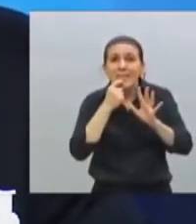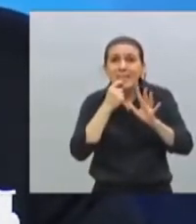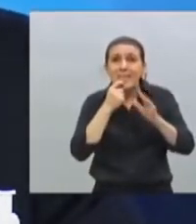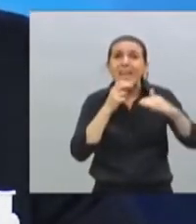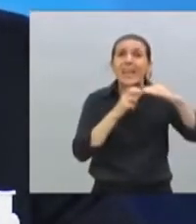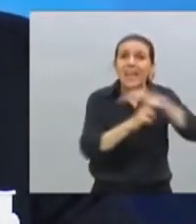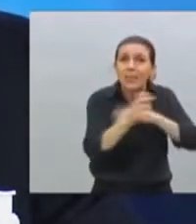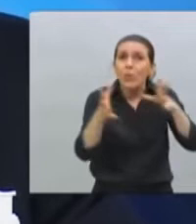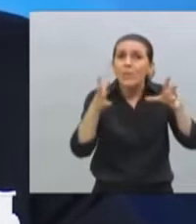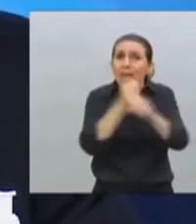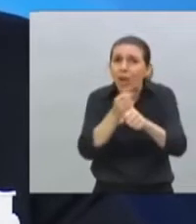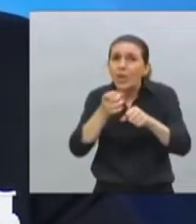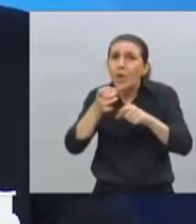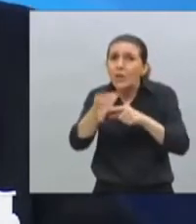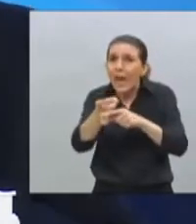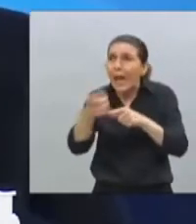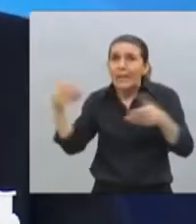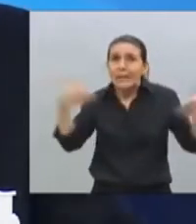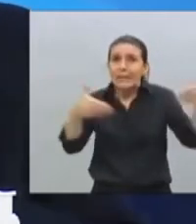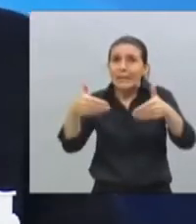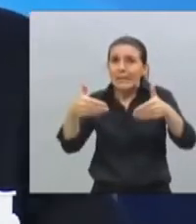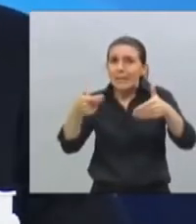Digamos, a diferencia de otros estados.